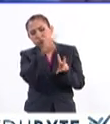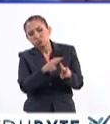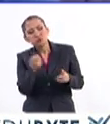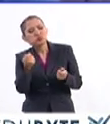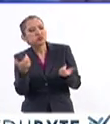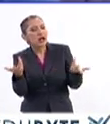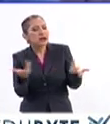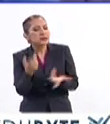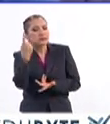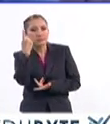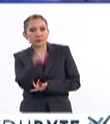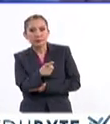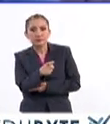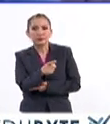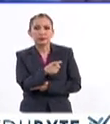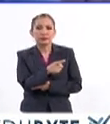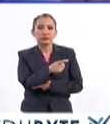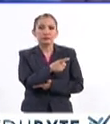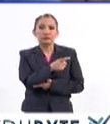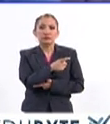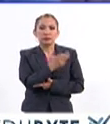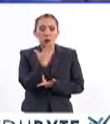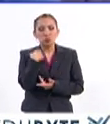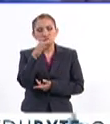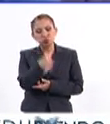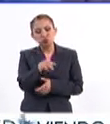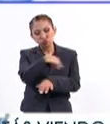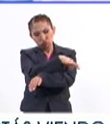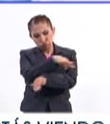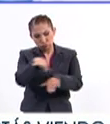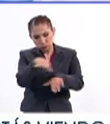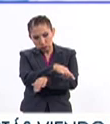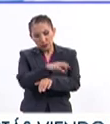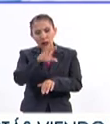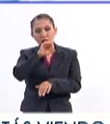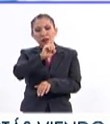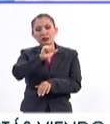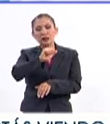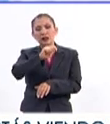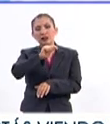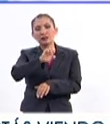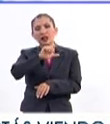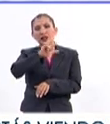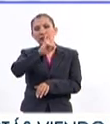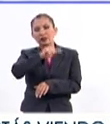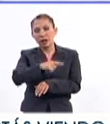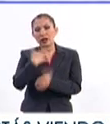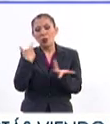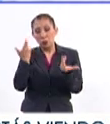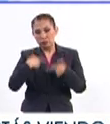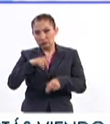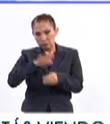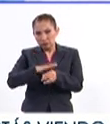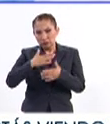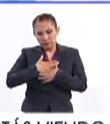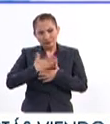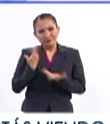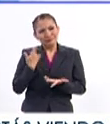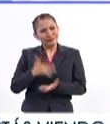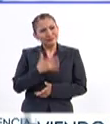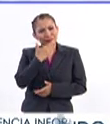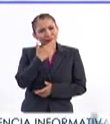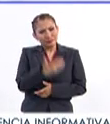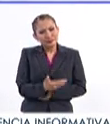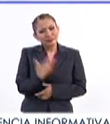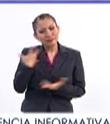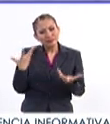análisis que están haciendo para aprobar el diseño del satélite. Desde un aspecto personal es algo muy